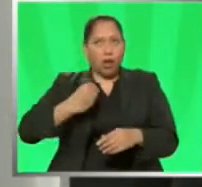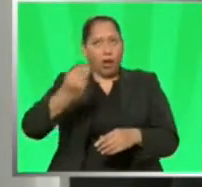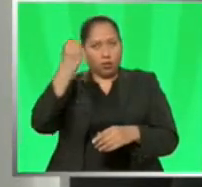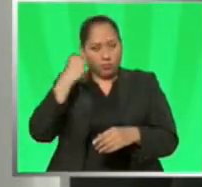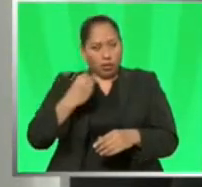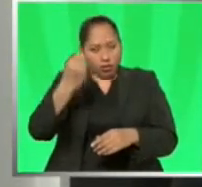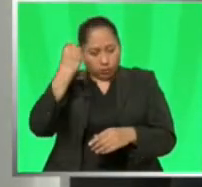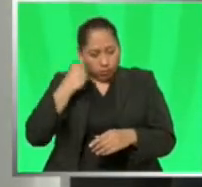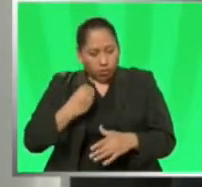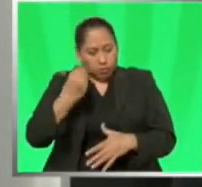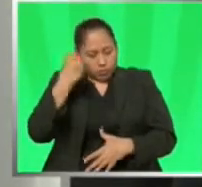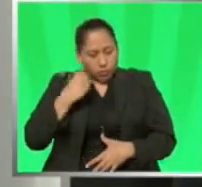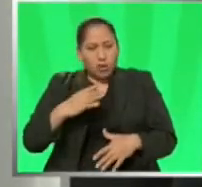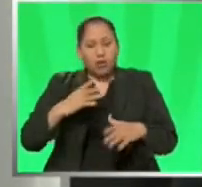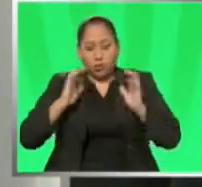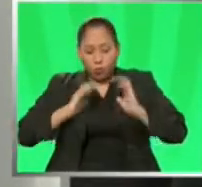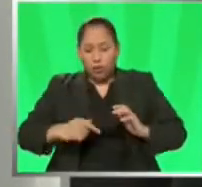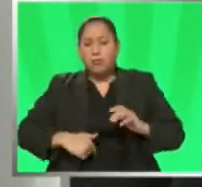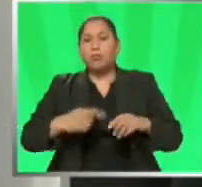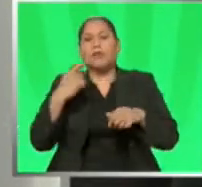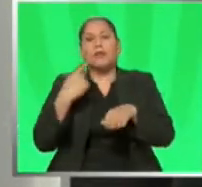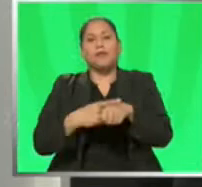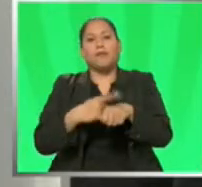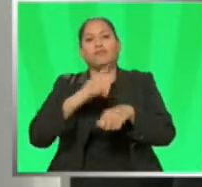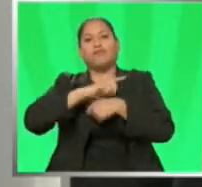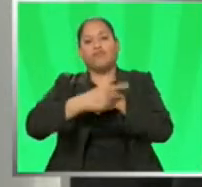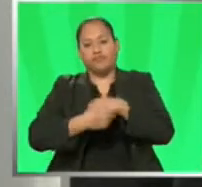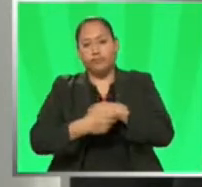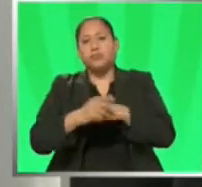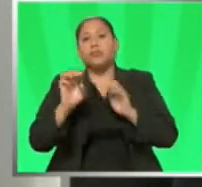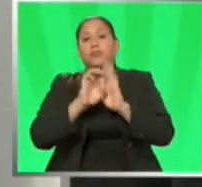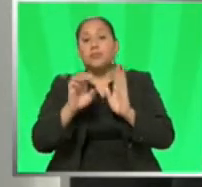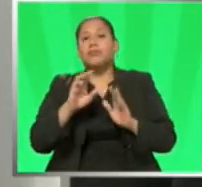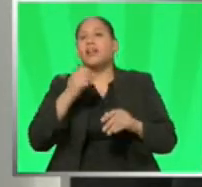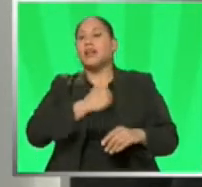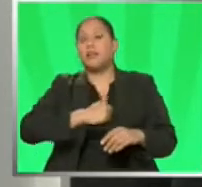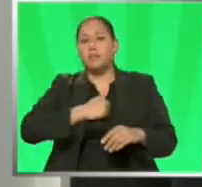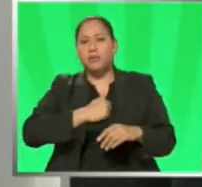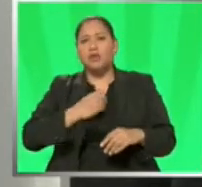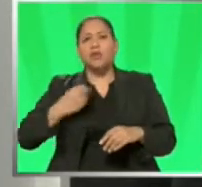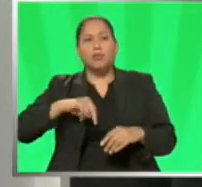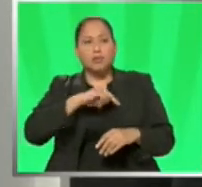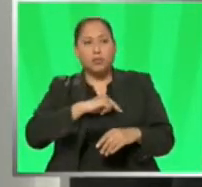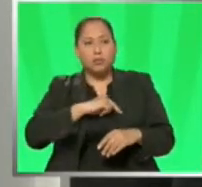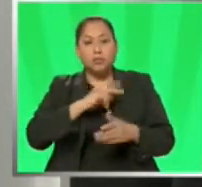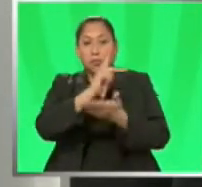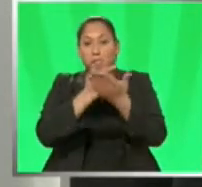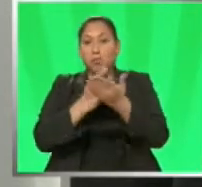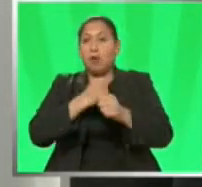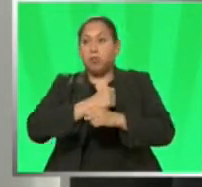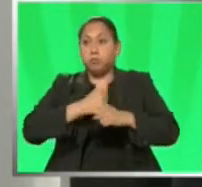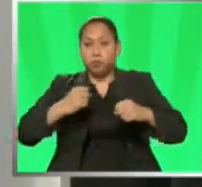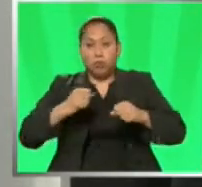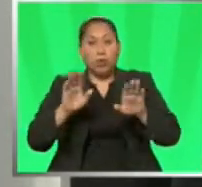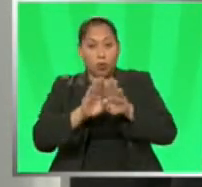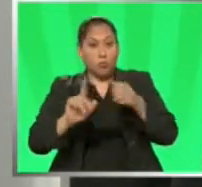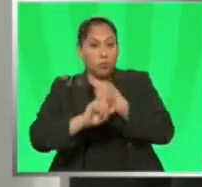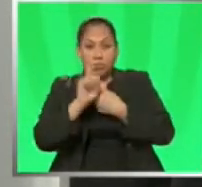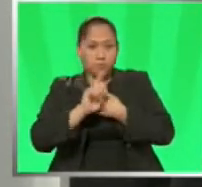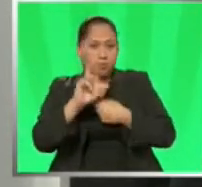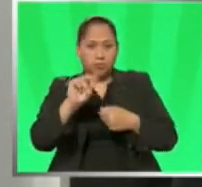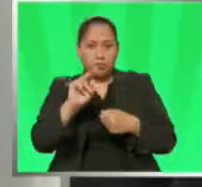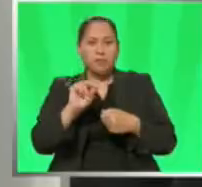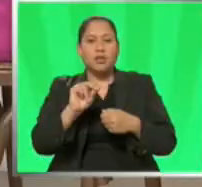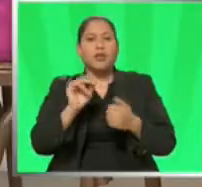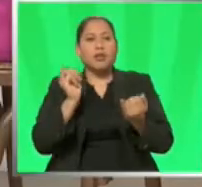haciendo es causándole un daño a la postre. Lamentablemente nosotros actualmente no vemos el problema de obesidad como una problemática.